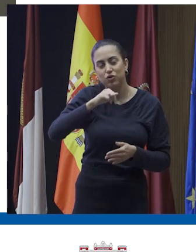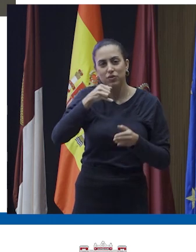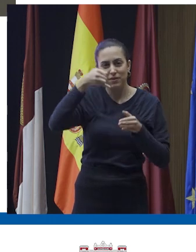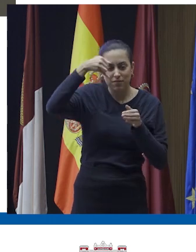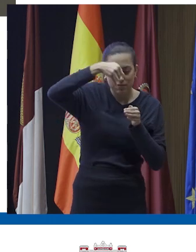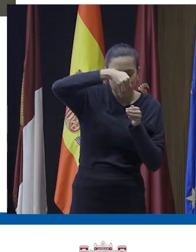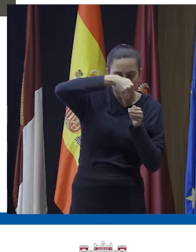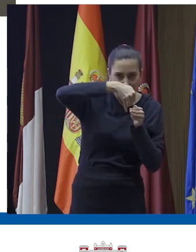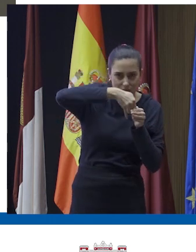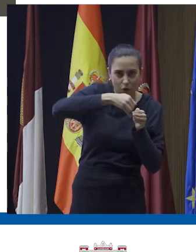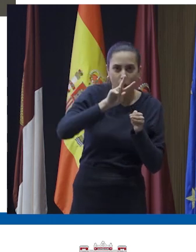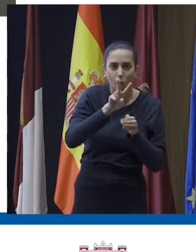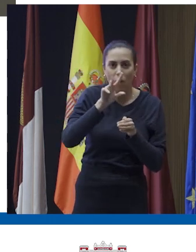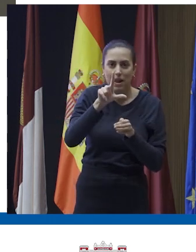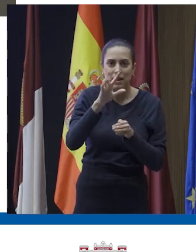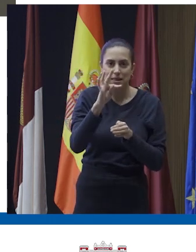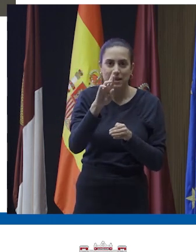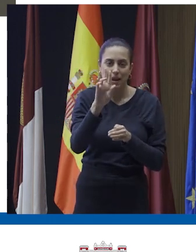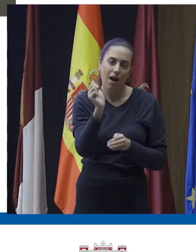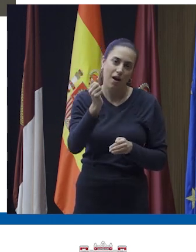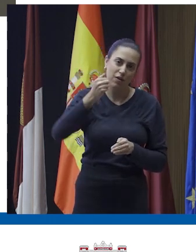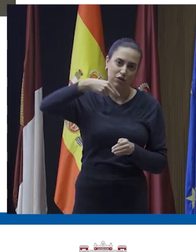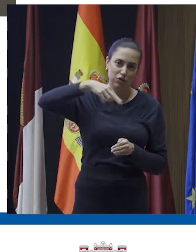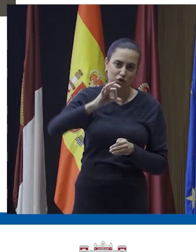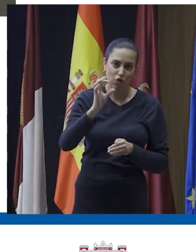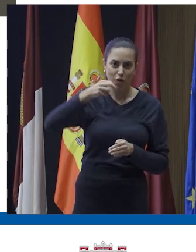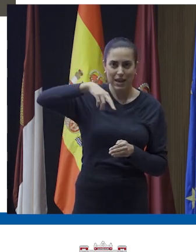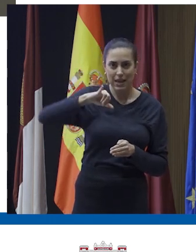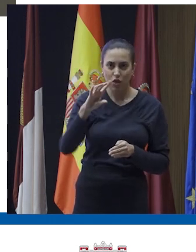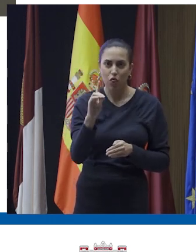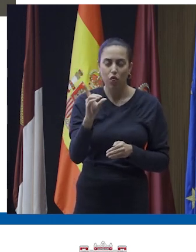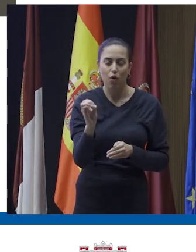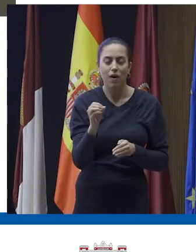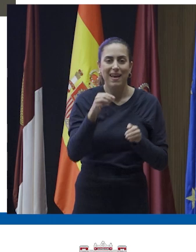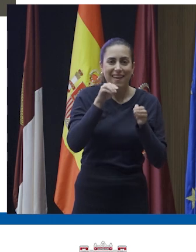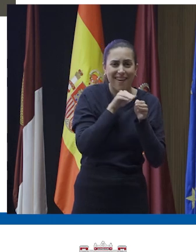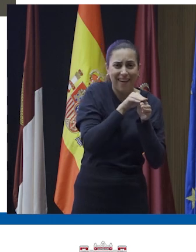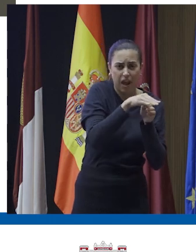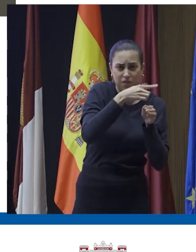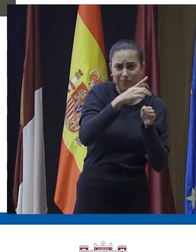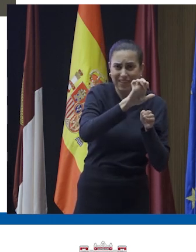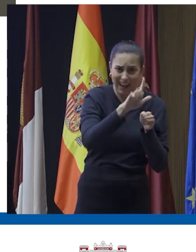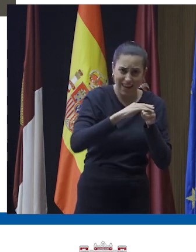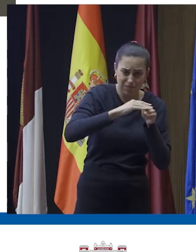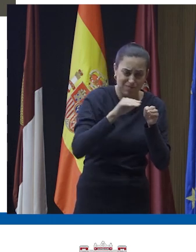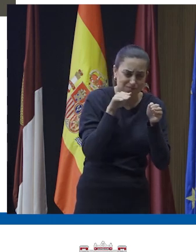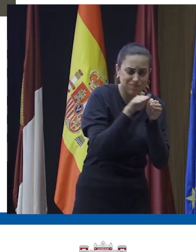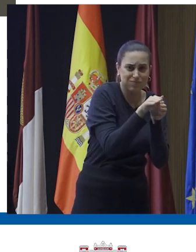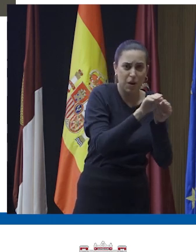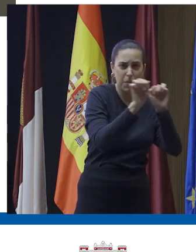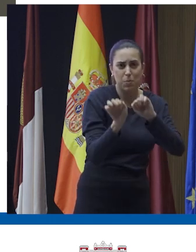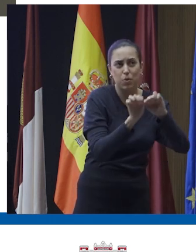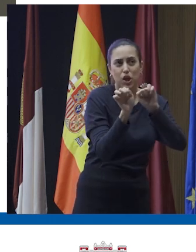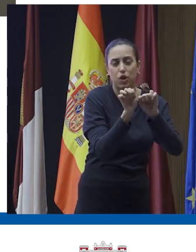en la cámara anterior, y con los geles protegiendo pues conseguimos realizar pues una extracción, una